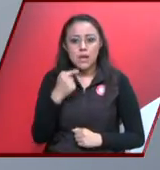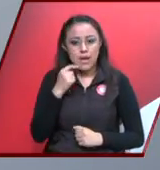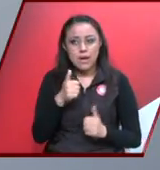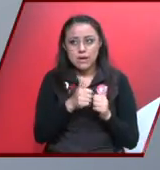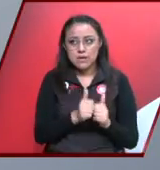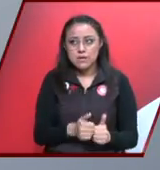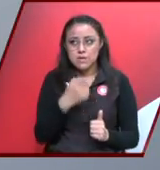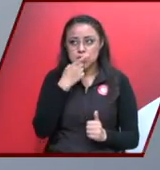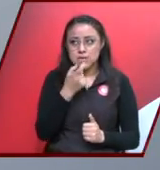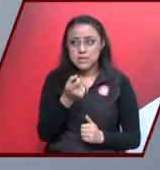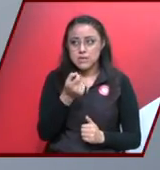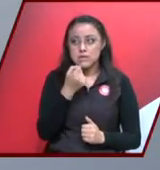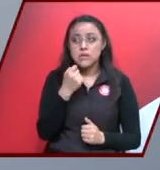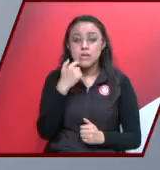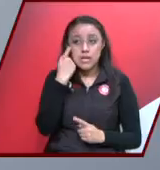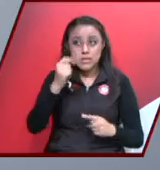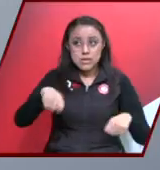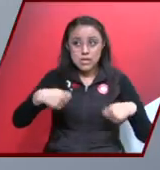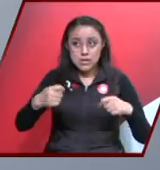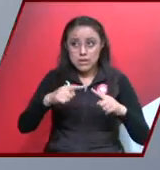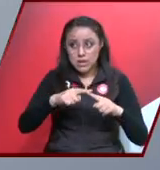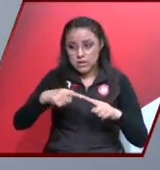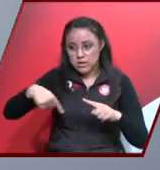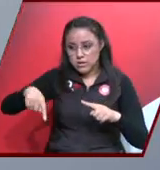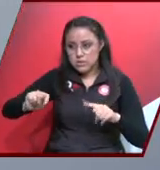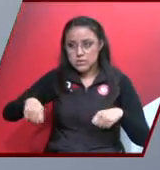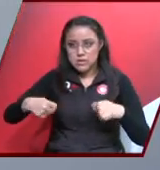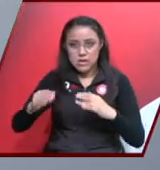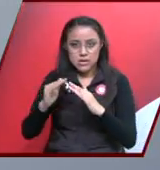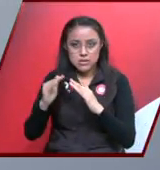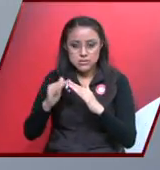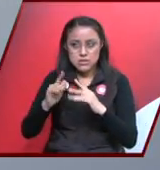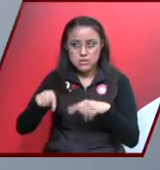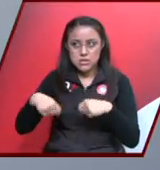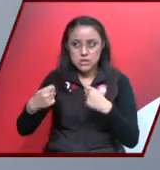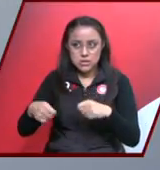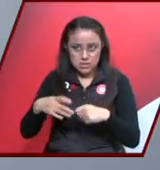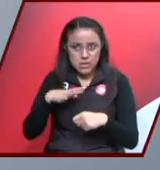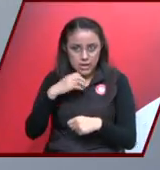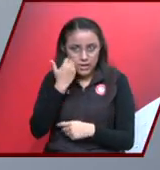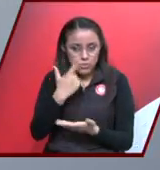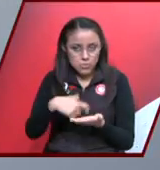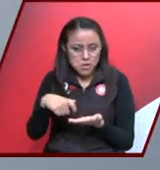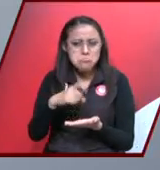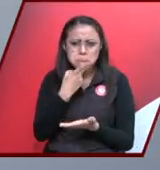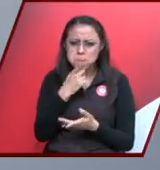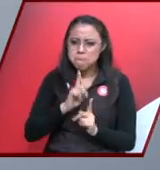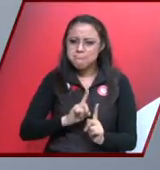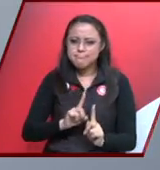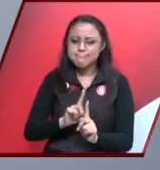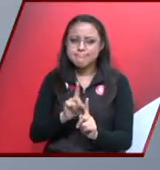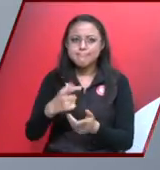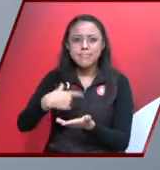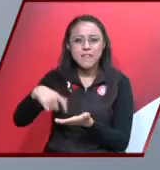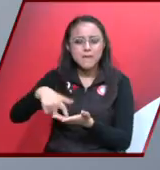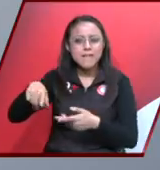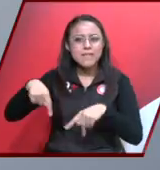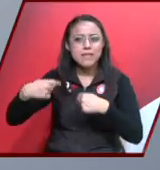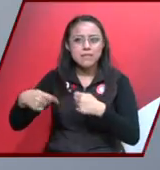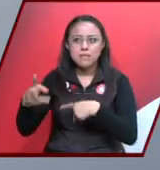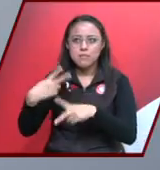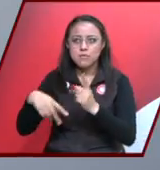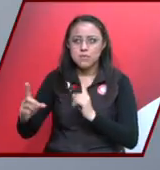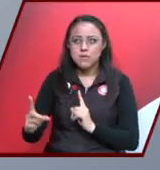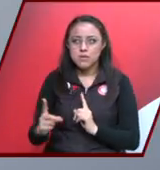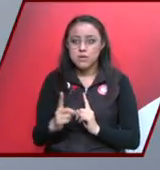le ofrecen algo al niño de la tienda está a un lado de la casa. Entonces, pues se lo llevan a la tienda,